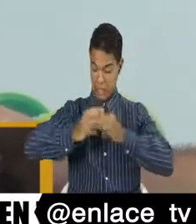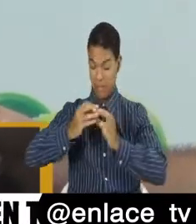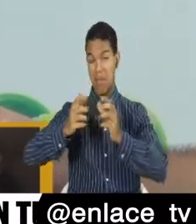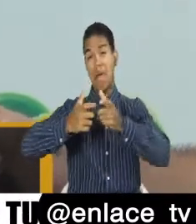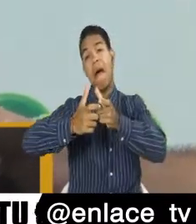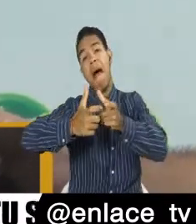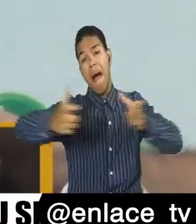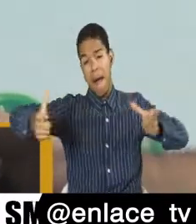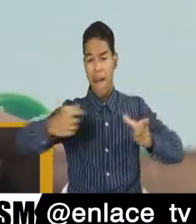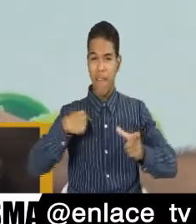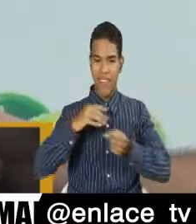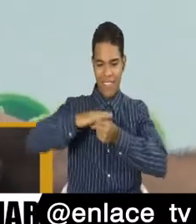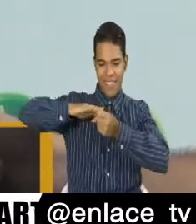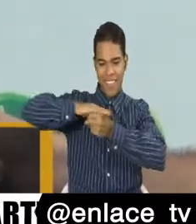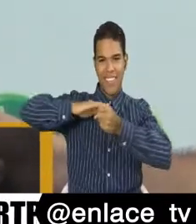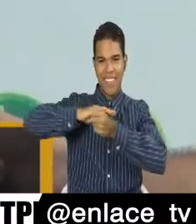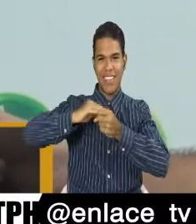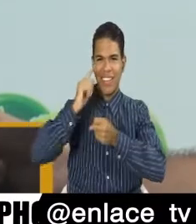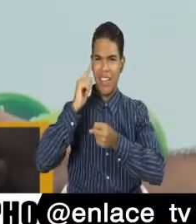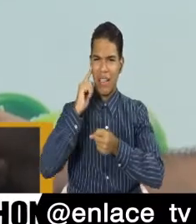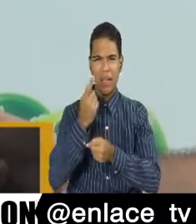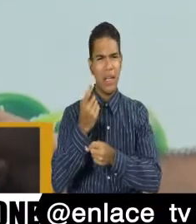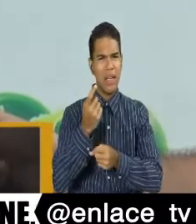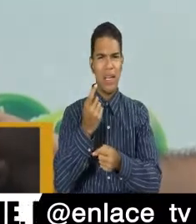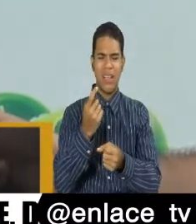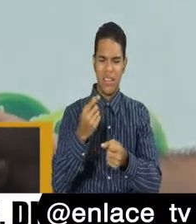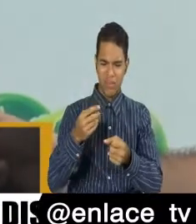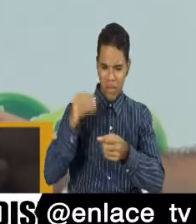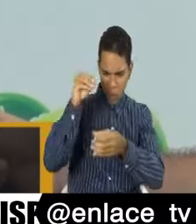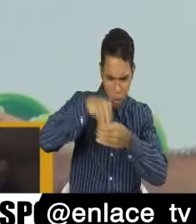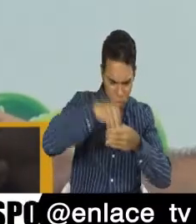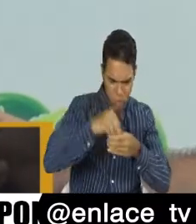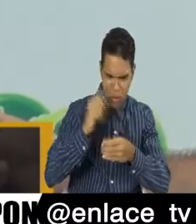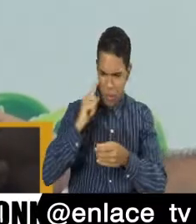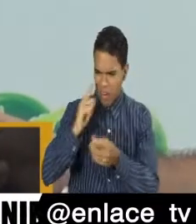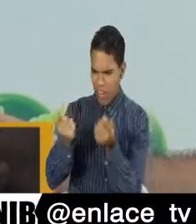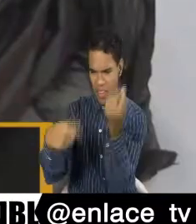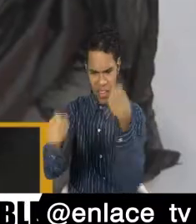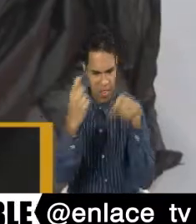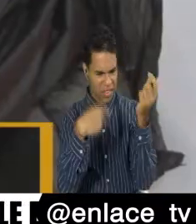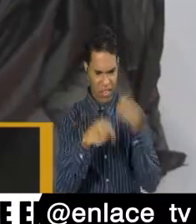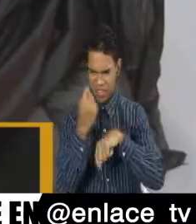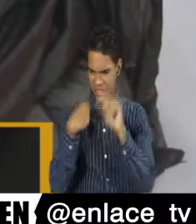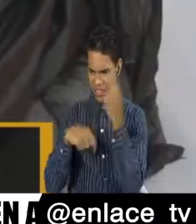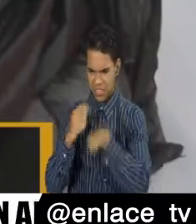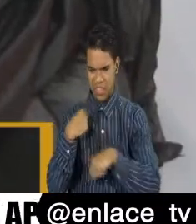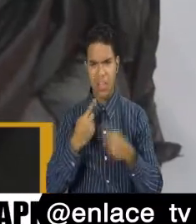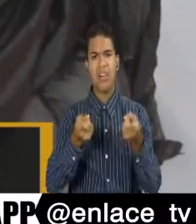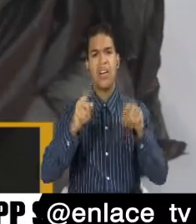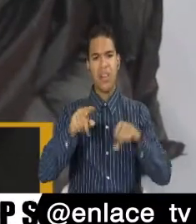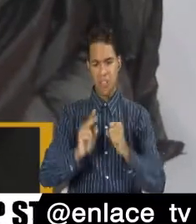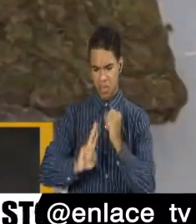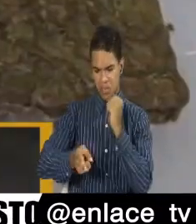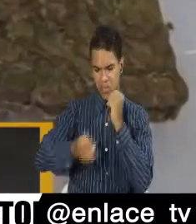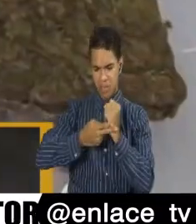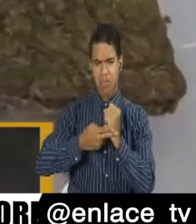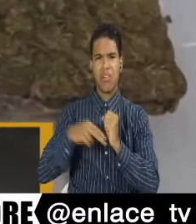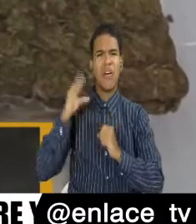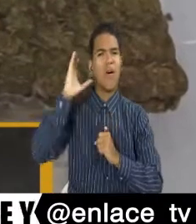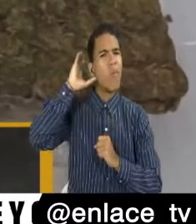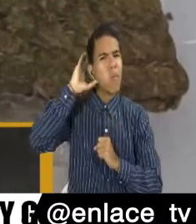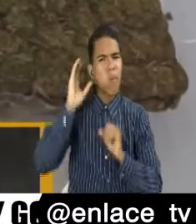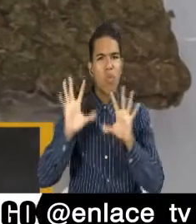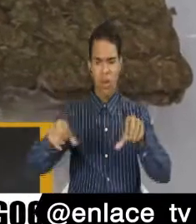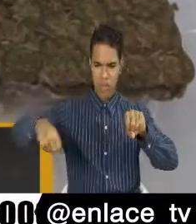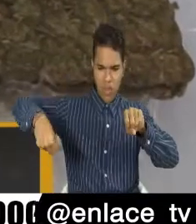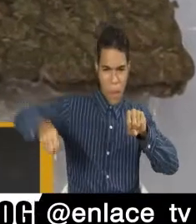ellos lograban acumular esas cantidades para distribuirlas en el municipio, mediante la modalidad de recarga también estaban empleando las